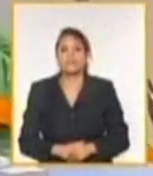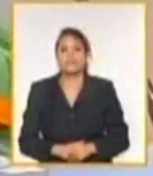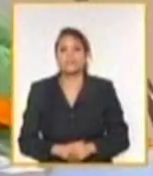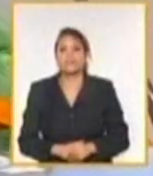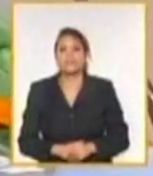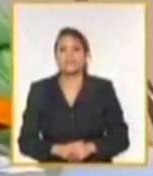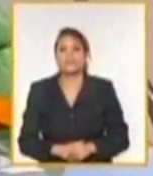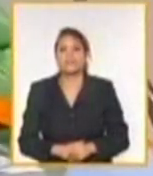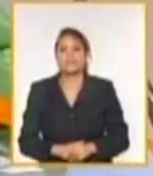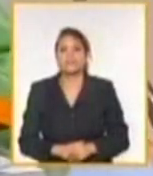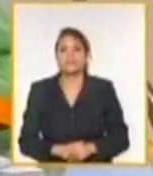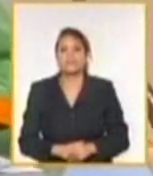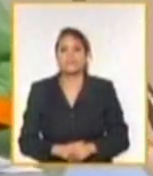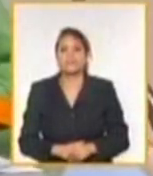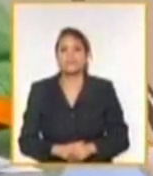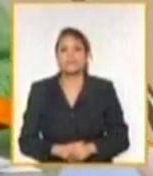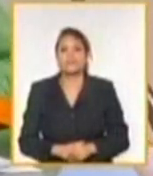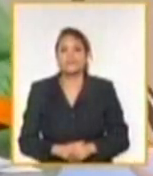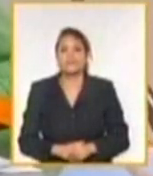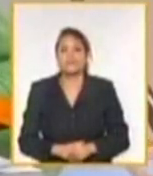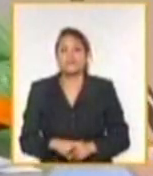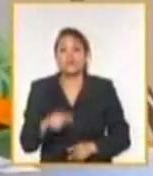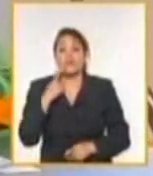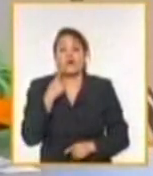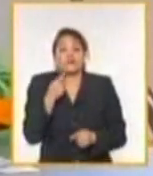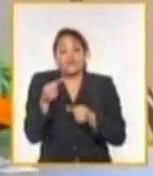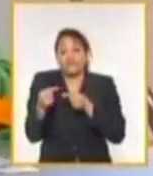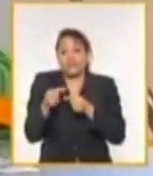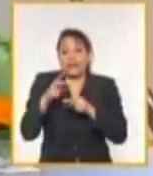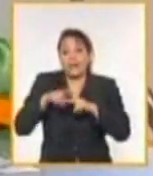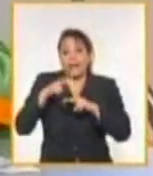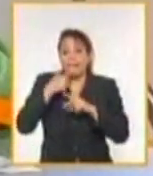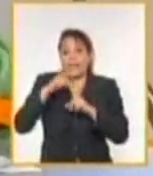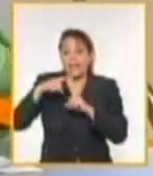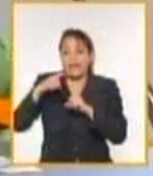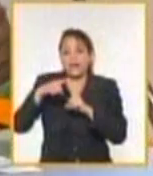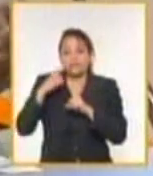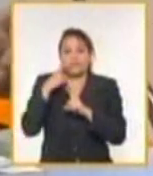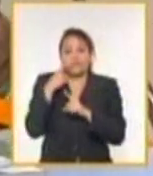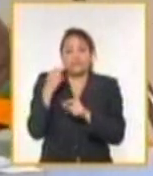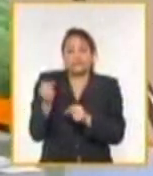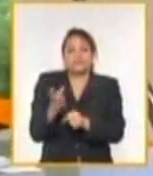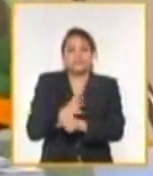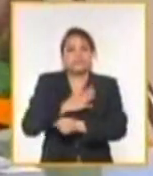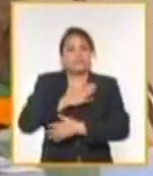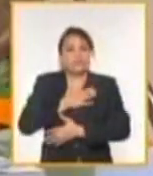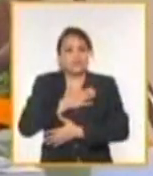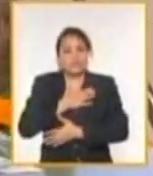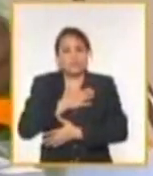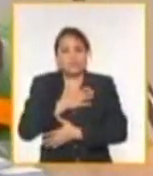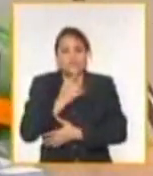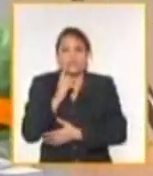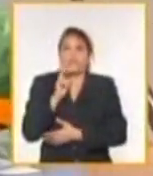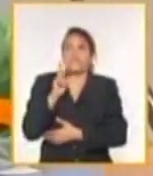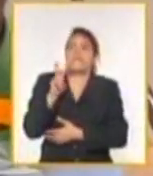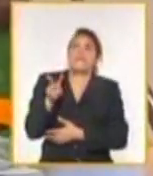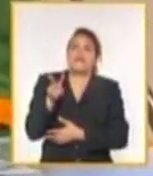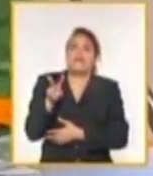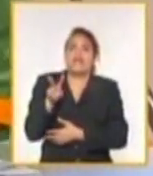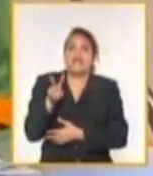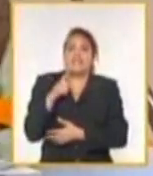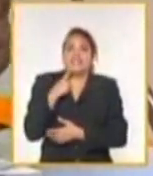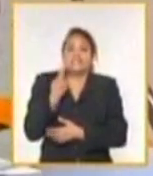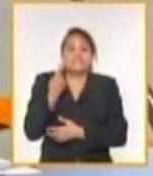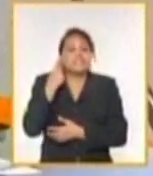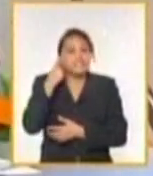solo hecho de estar cerca de Hart, ya uno quedaba, digamos, totalmente atado a